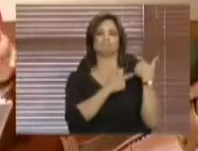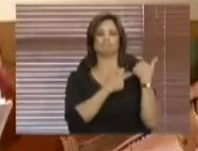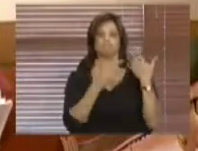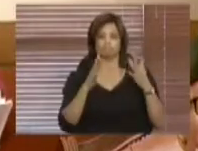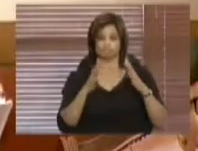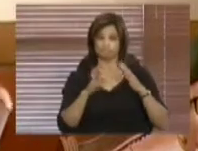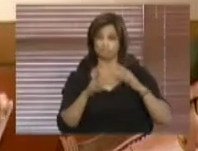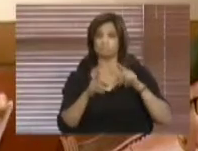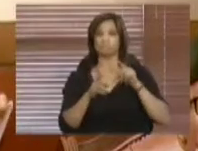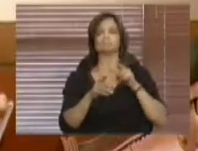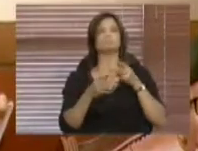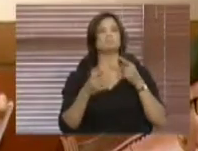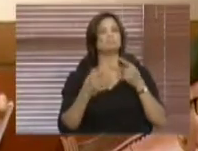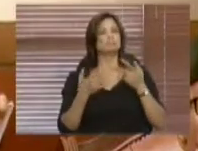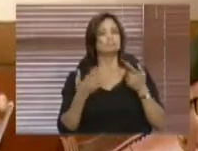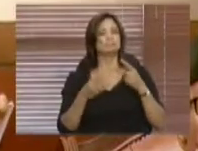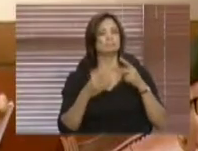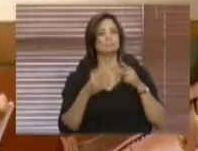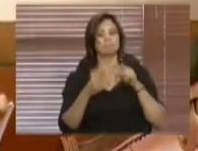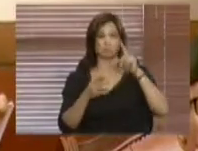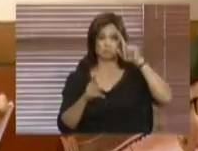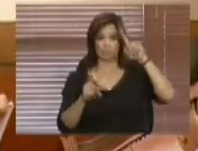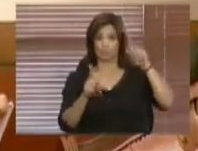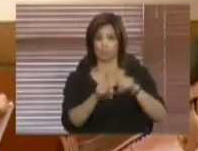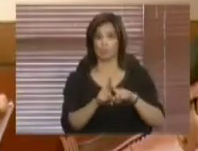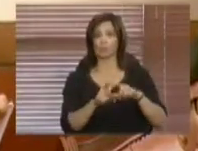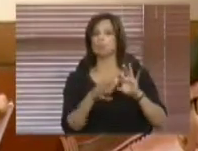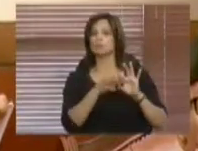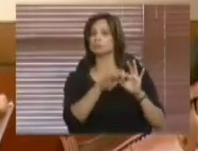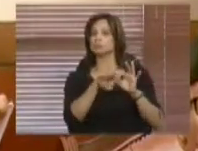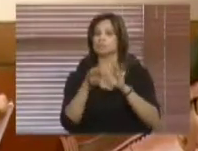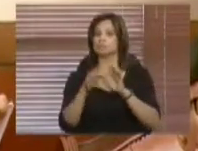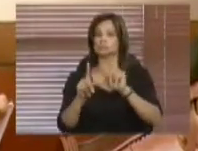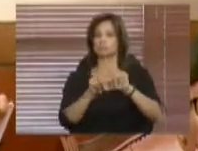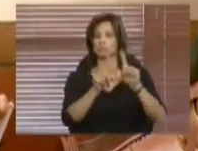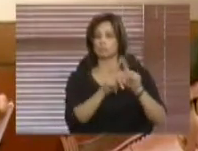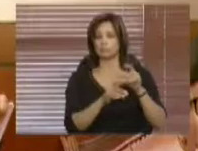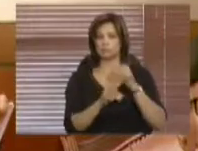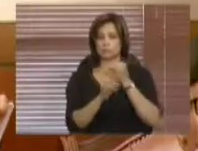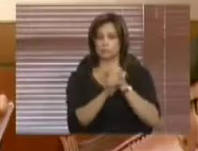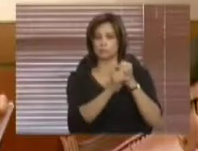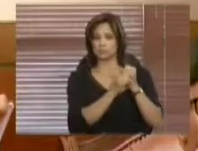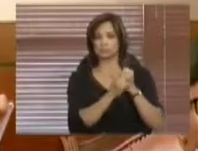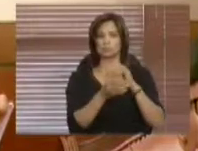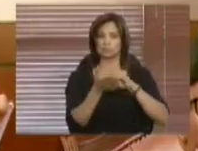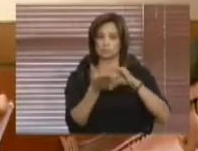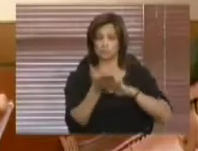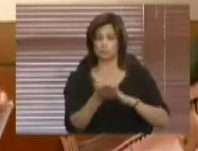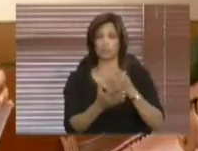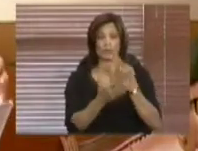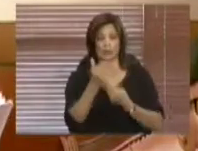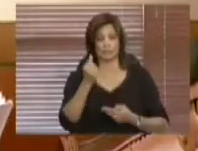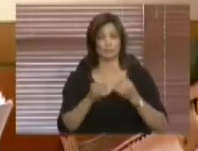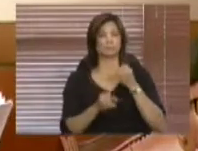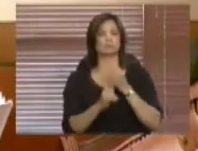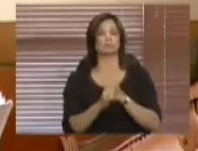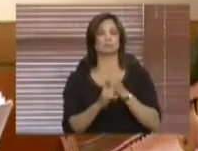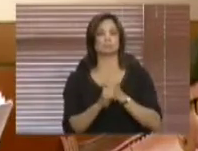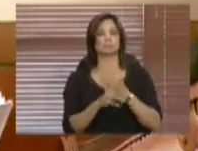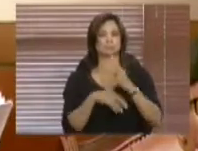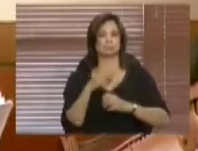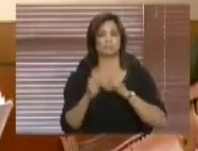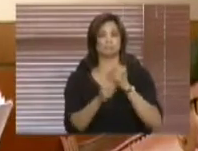asumidos en virtud del acuerdo de cooperación interinstitucional suscrito entre ambas instituciones. El